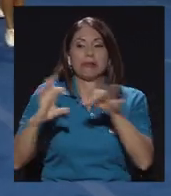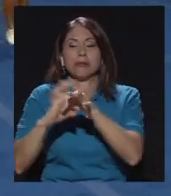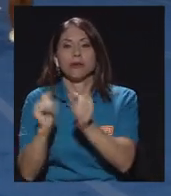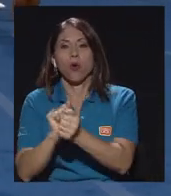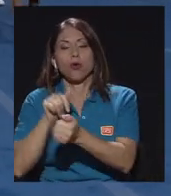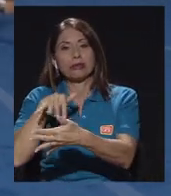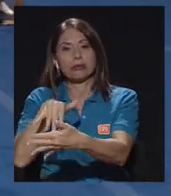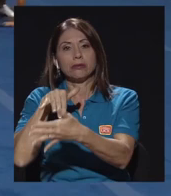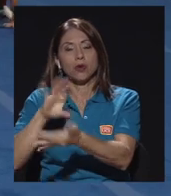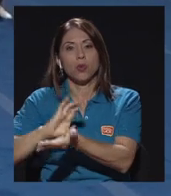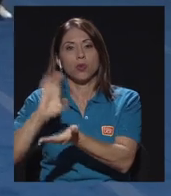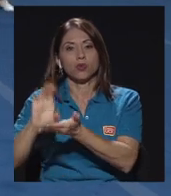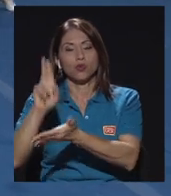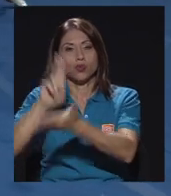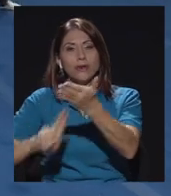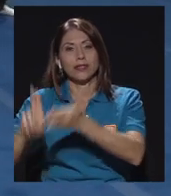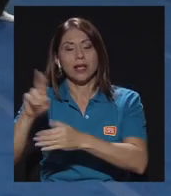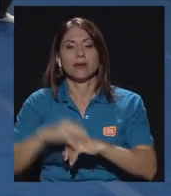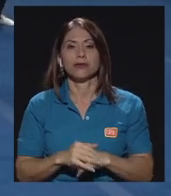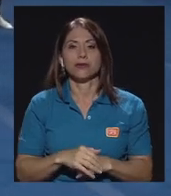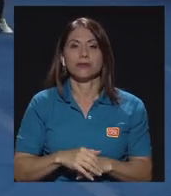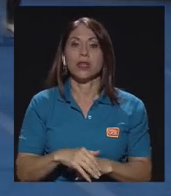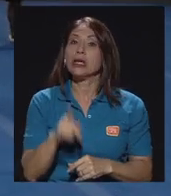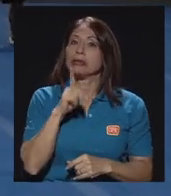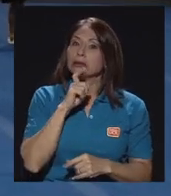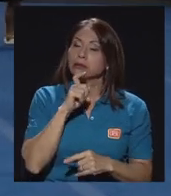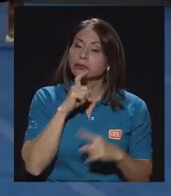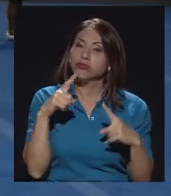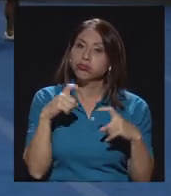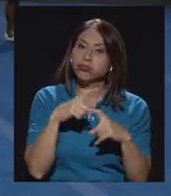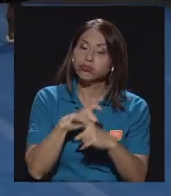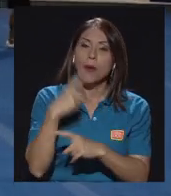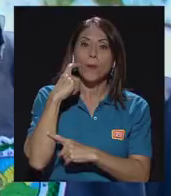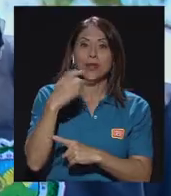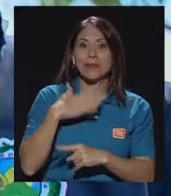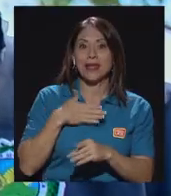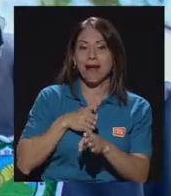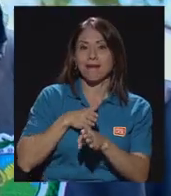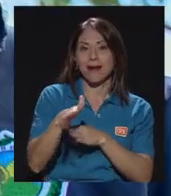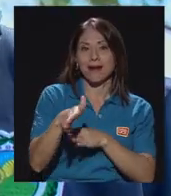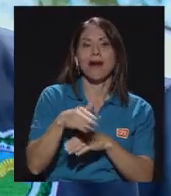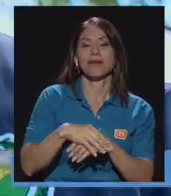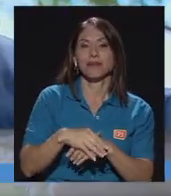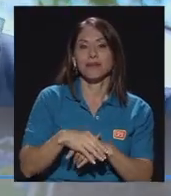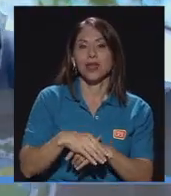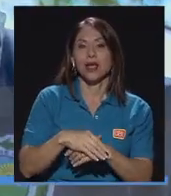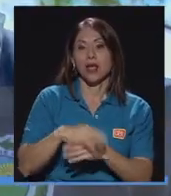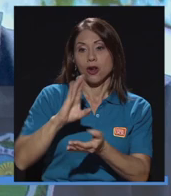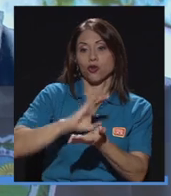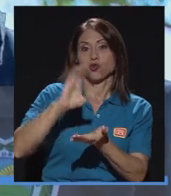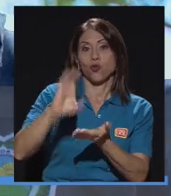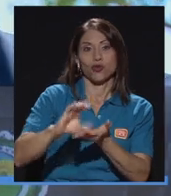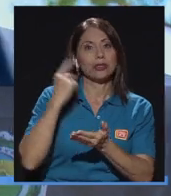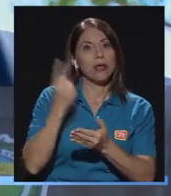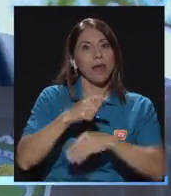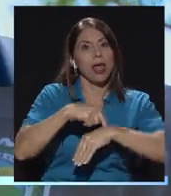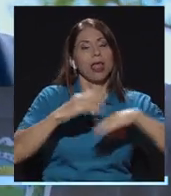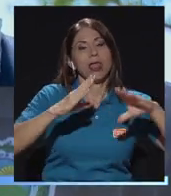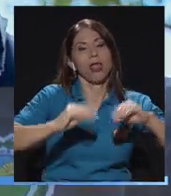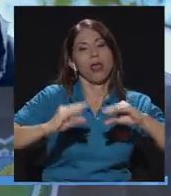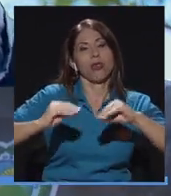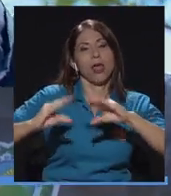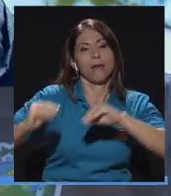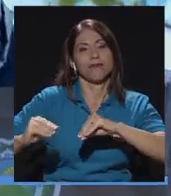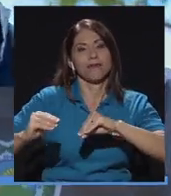universitarios. Fue complicado de llevar más que todo porque mi carrera en sí, los cursos que dan son en la noche y generalmente